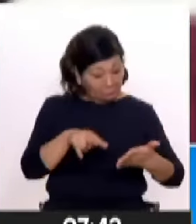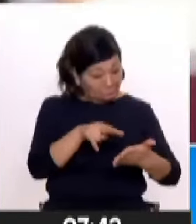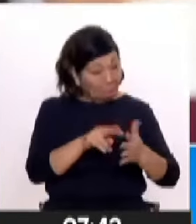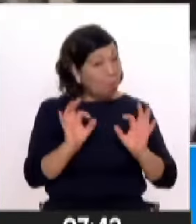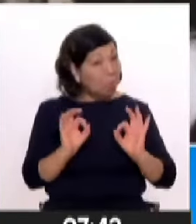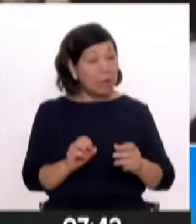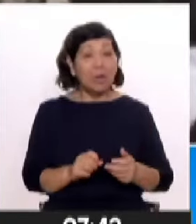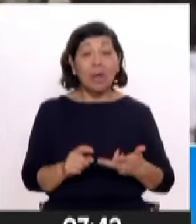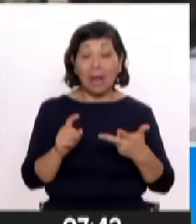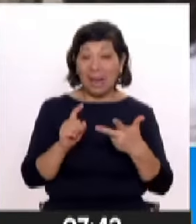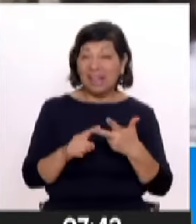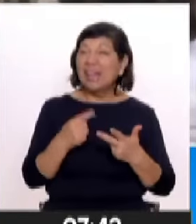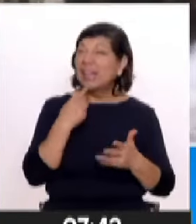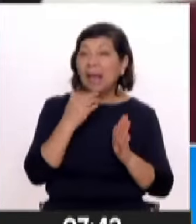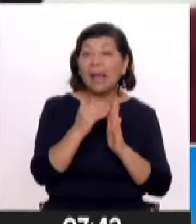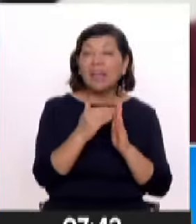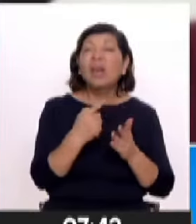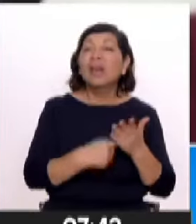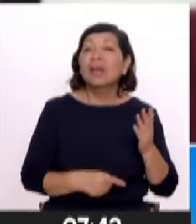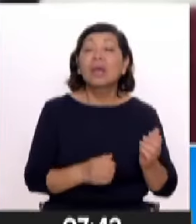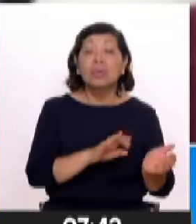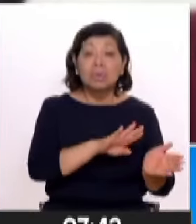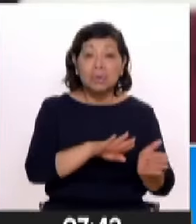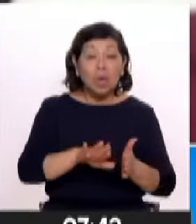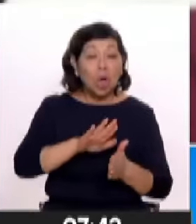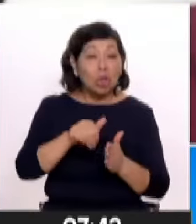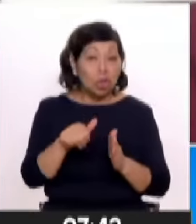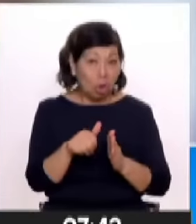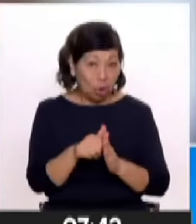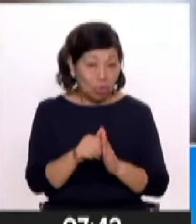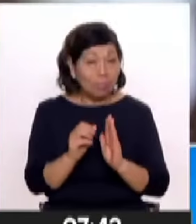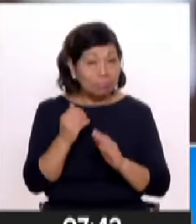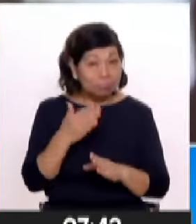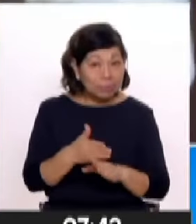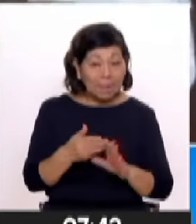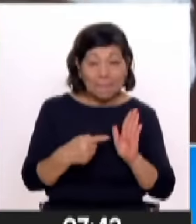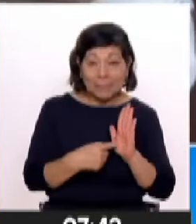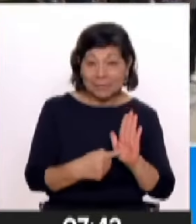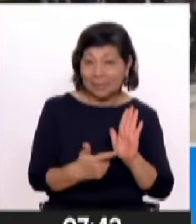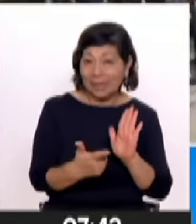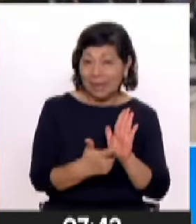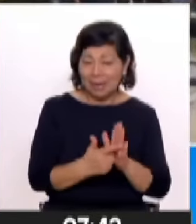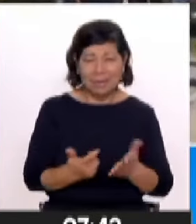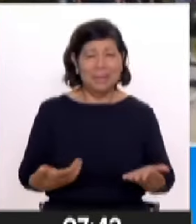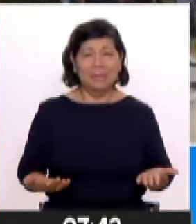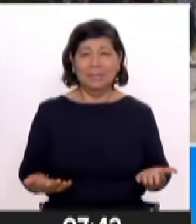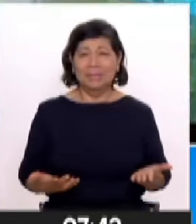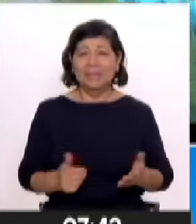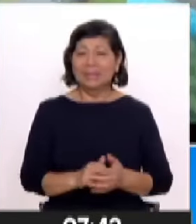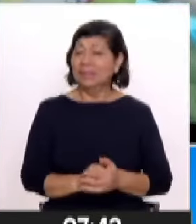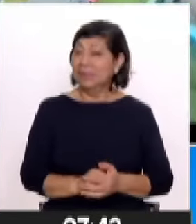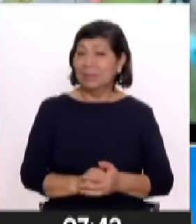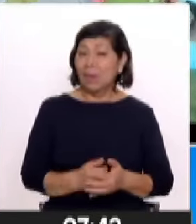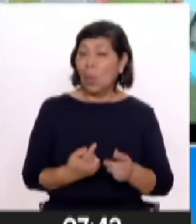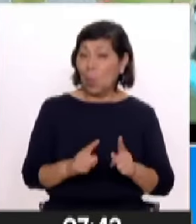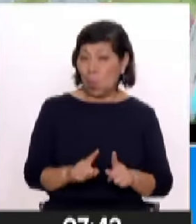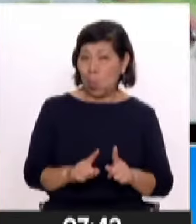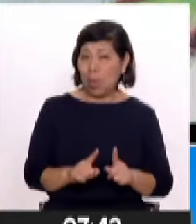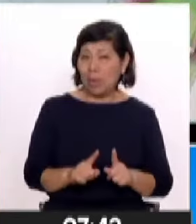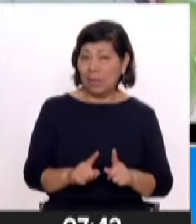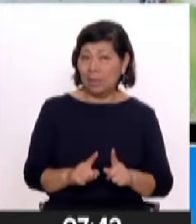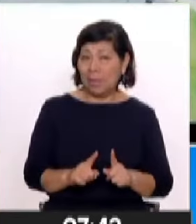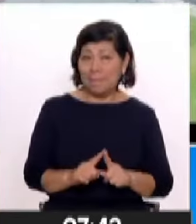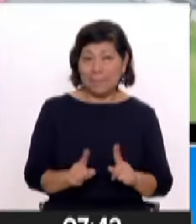Y la tercera disposición dice: derógase todas las normas que se oponen a la presente ley. Entonces, prácticamente, aun cuando se trate de un